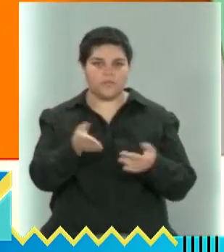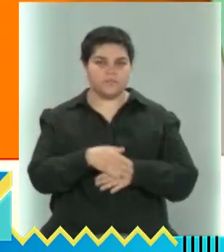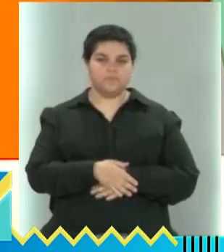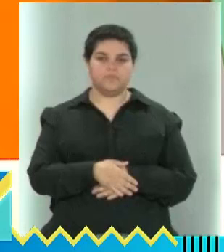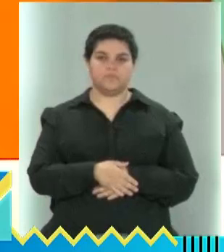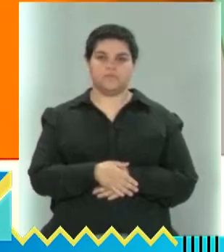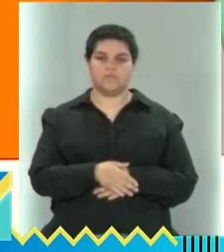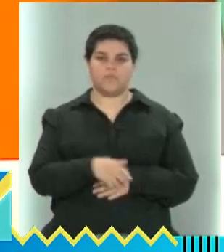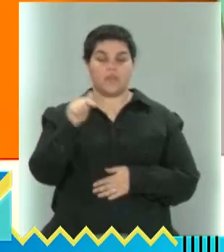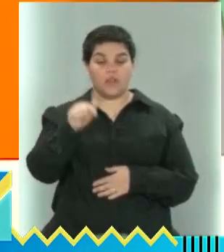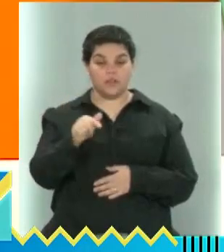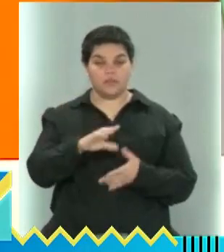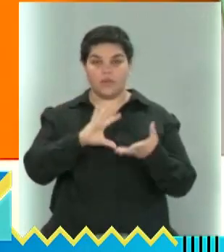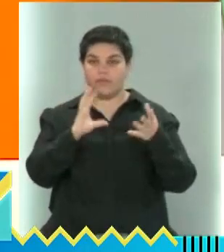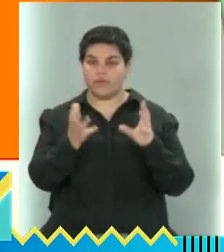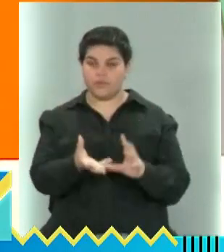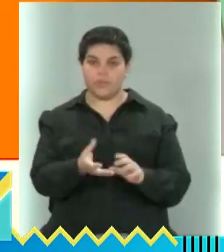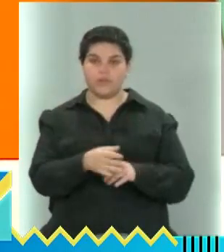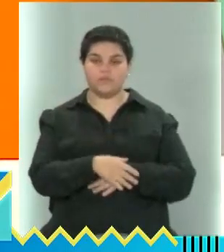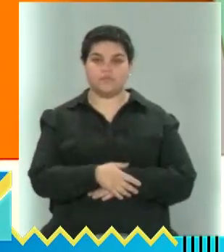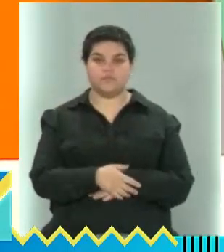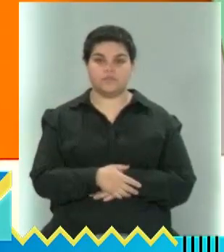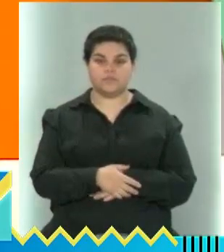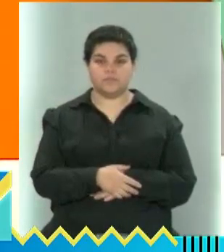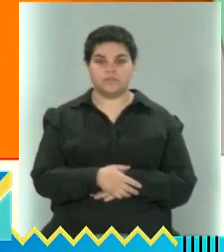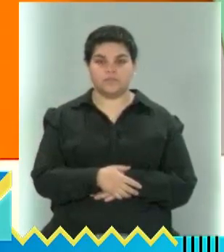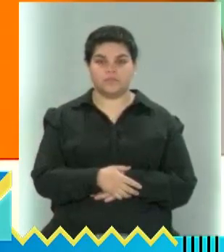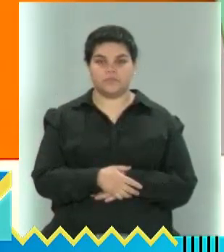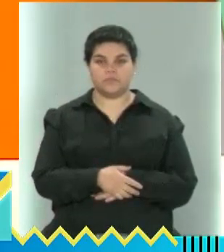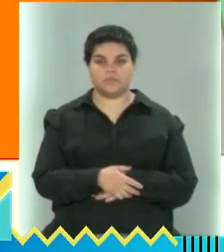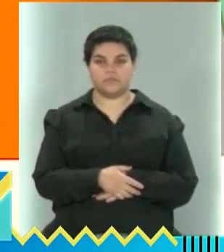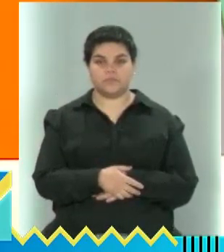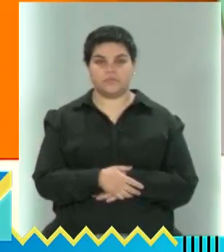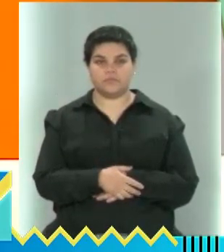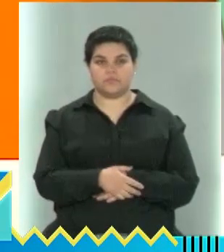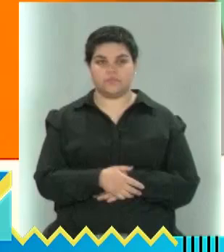es una medida, yo diría hasta